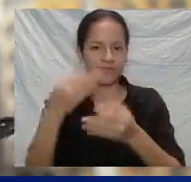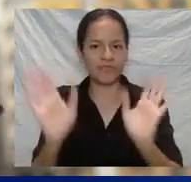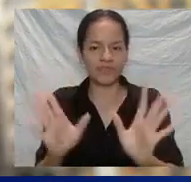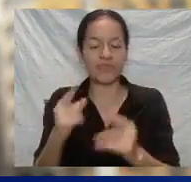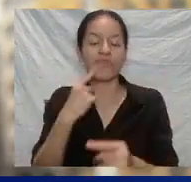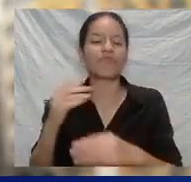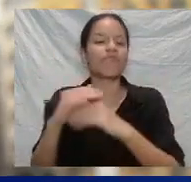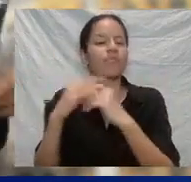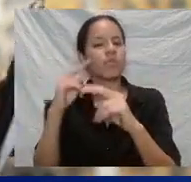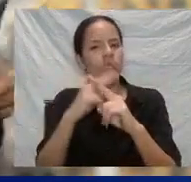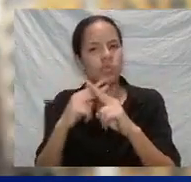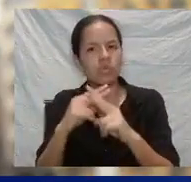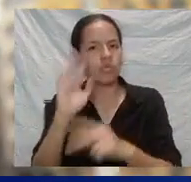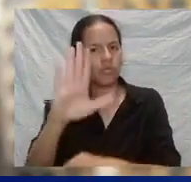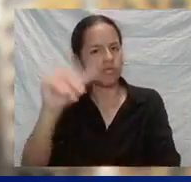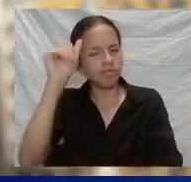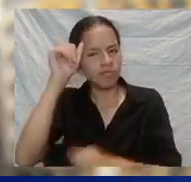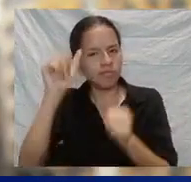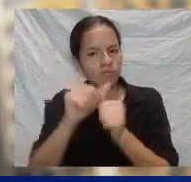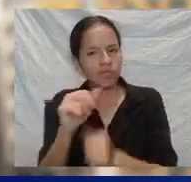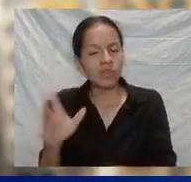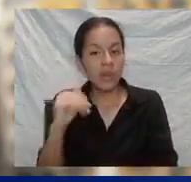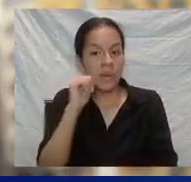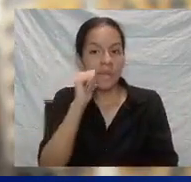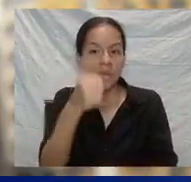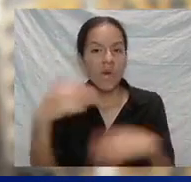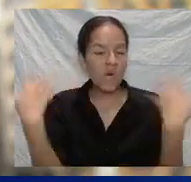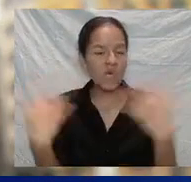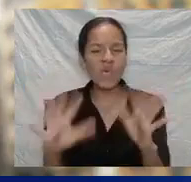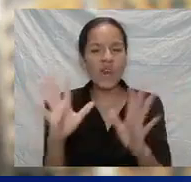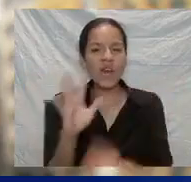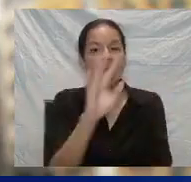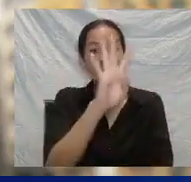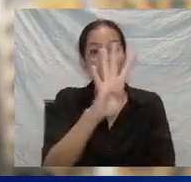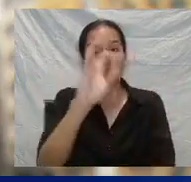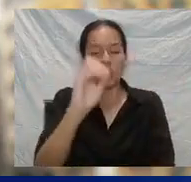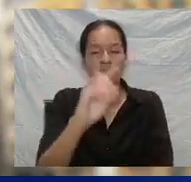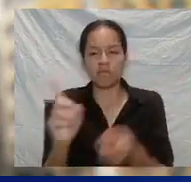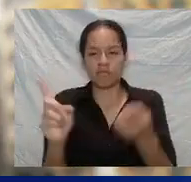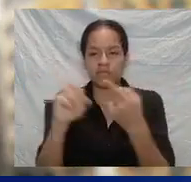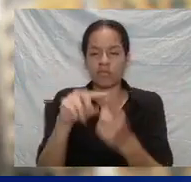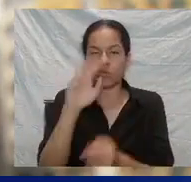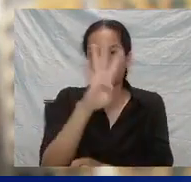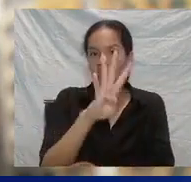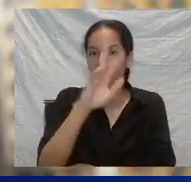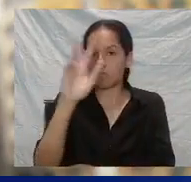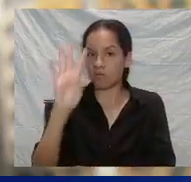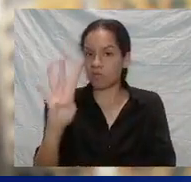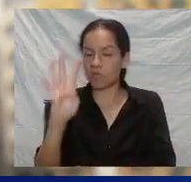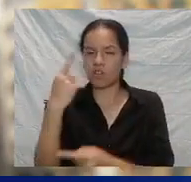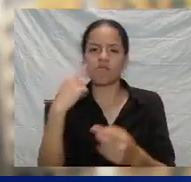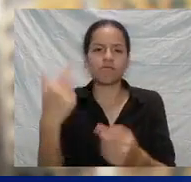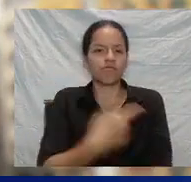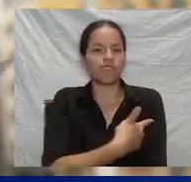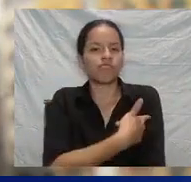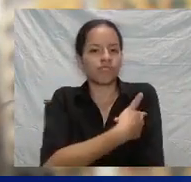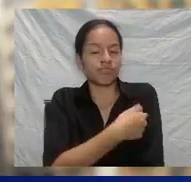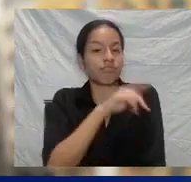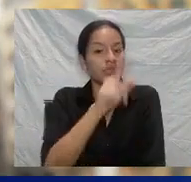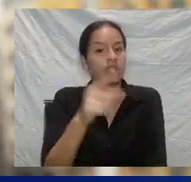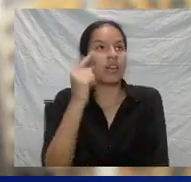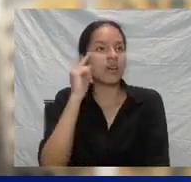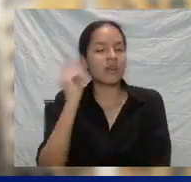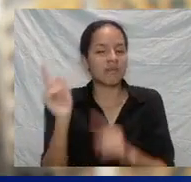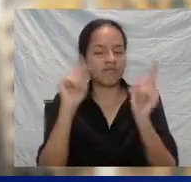recuerda que mañana por fin los de 40 hasta 45 o el de 4 podrán vacunarse así que anda la vacuna todo no te